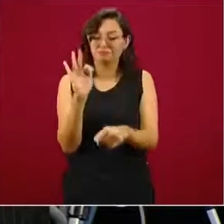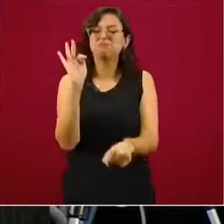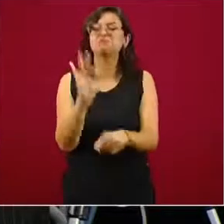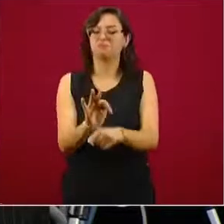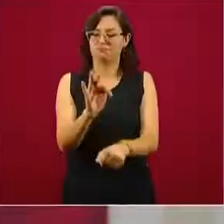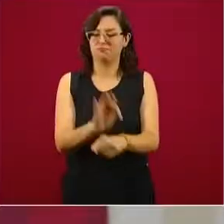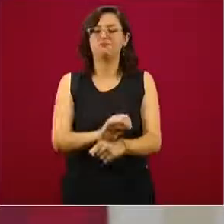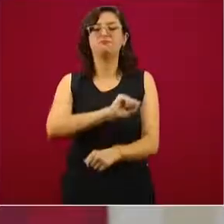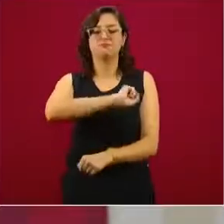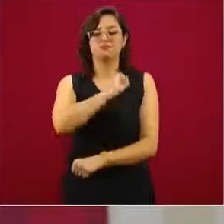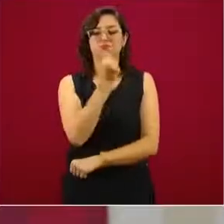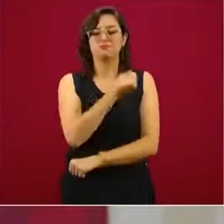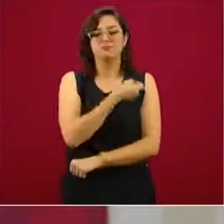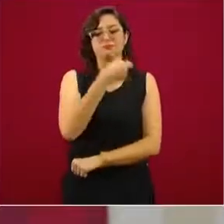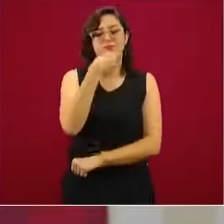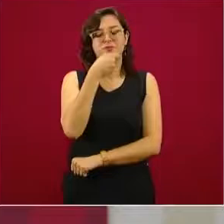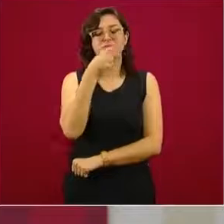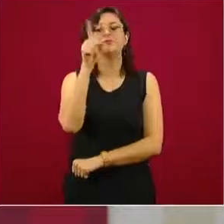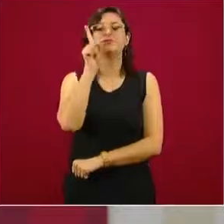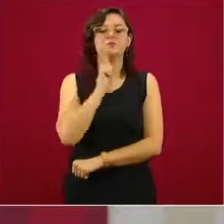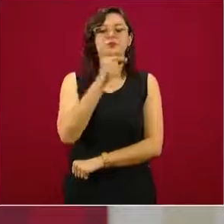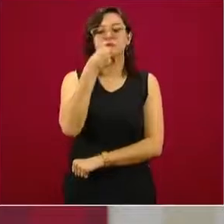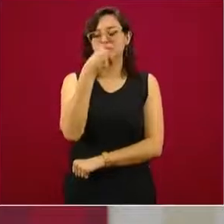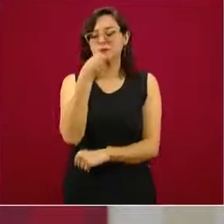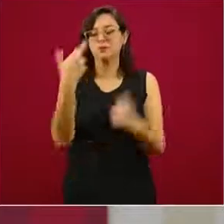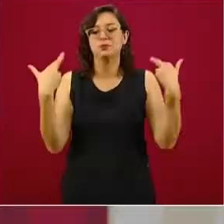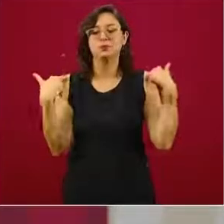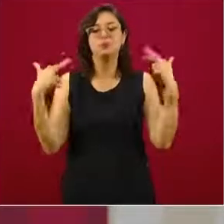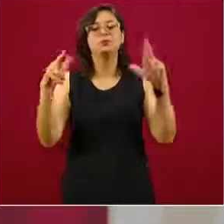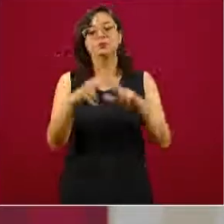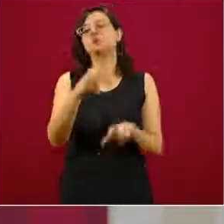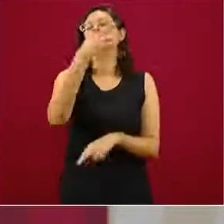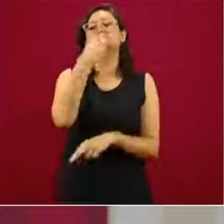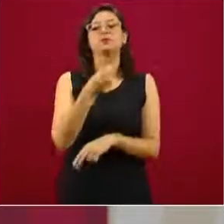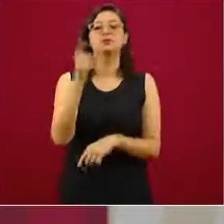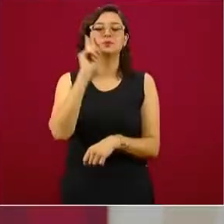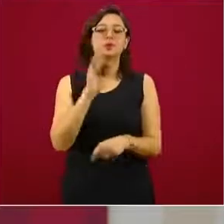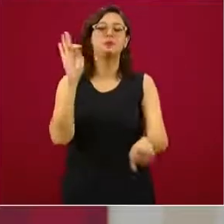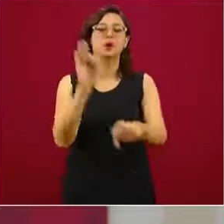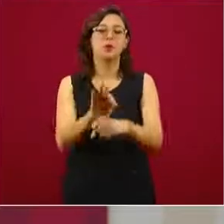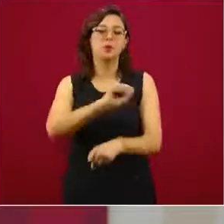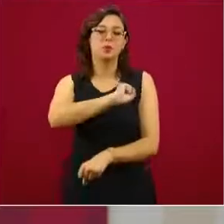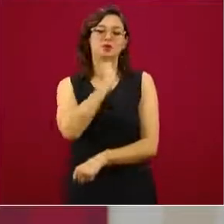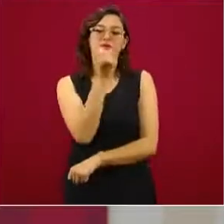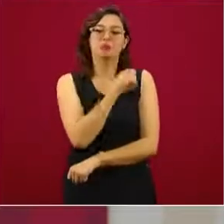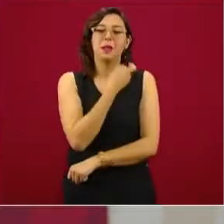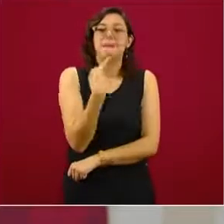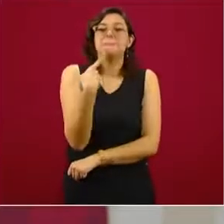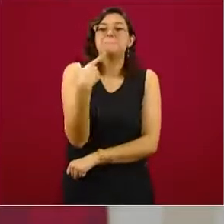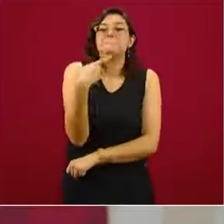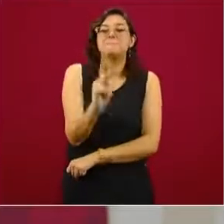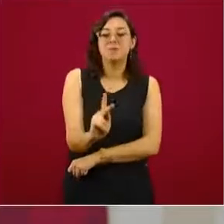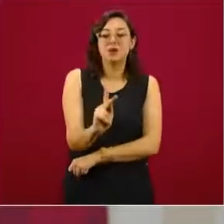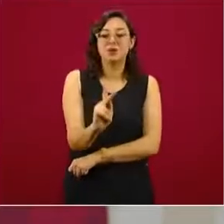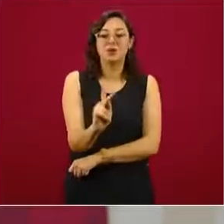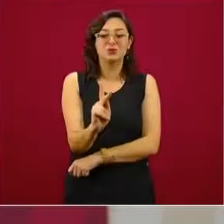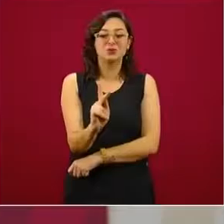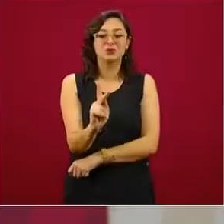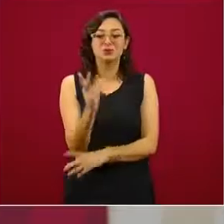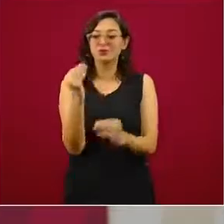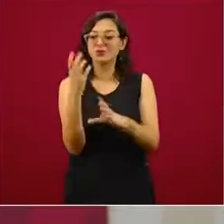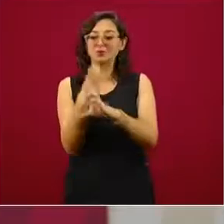de la salud de las niñas y los niños, de las maestras y los maestros, pero muchas otras cosas en realidad no